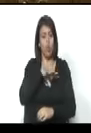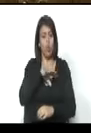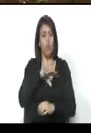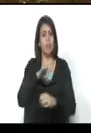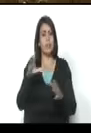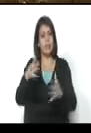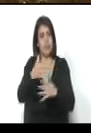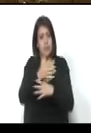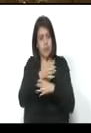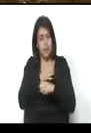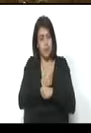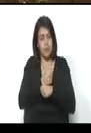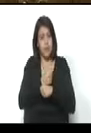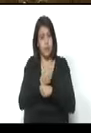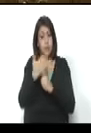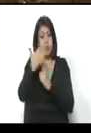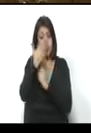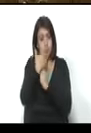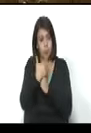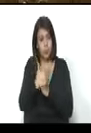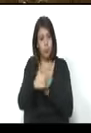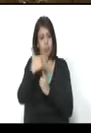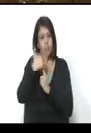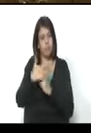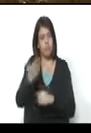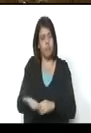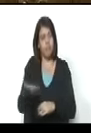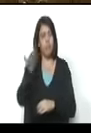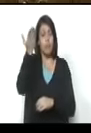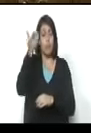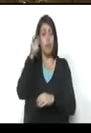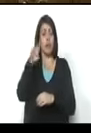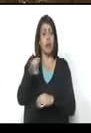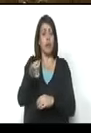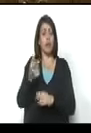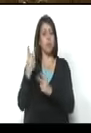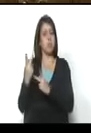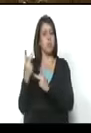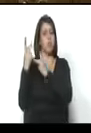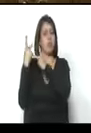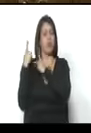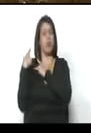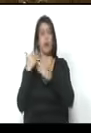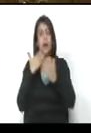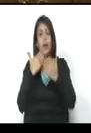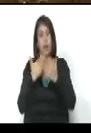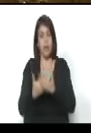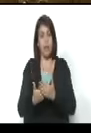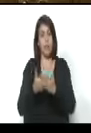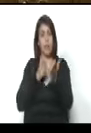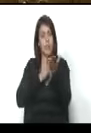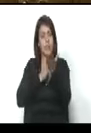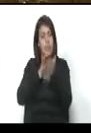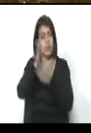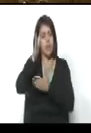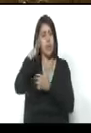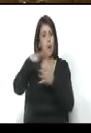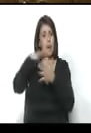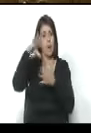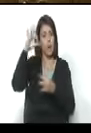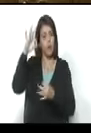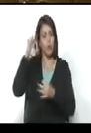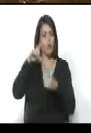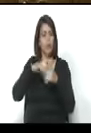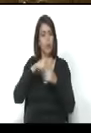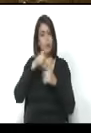lo abrazó, que lo acobijó, que lo enalteció y que lo privilegió gracias a su dimensión espiritual, gracias a